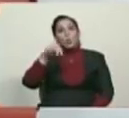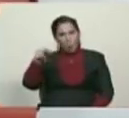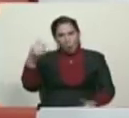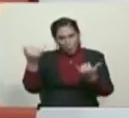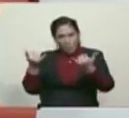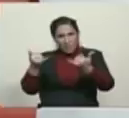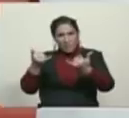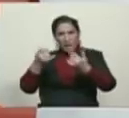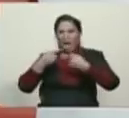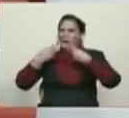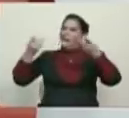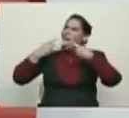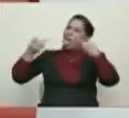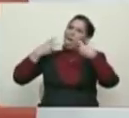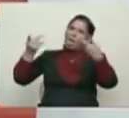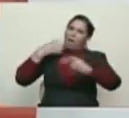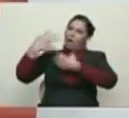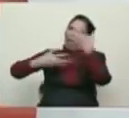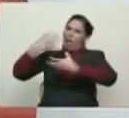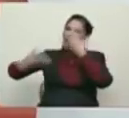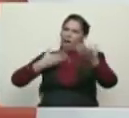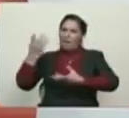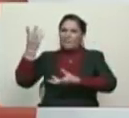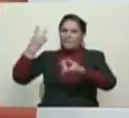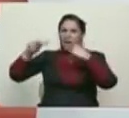momento? Pregunto yo.